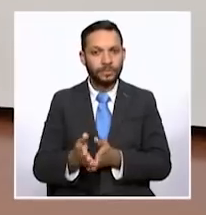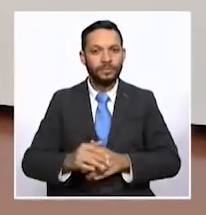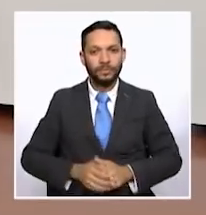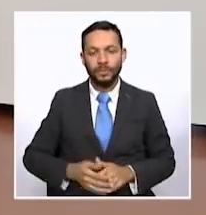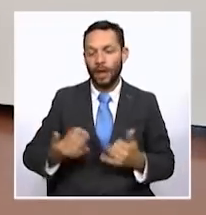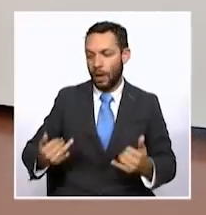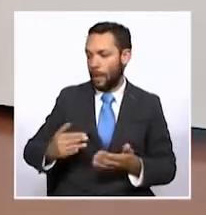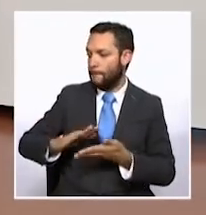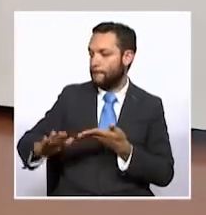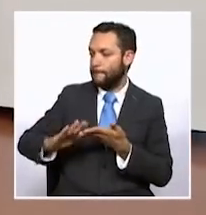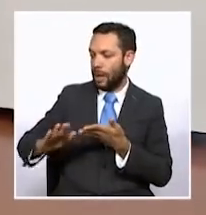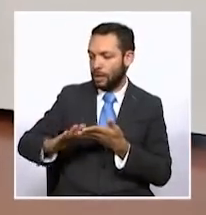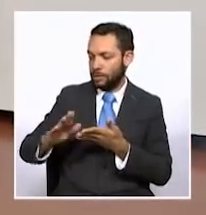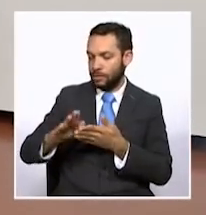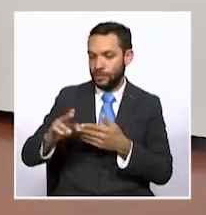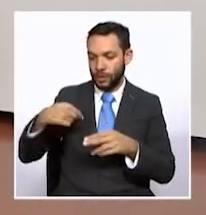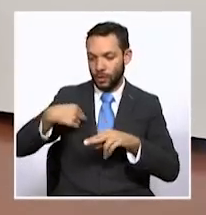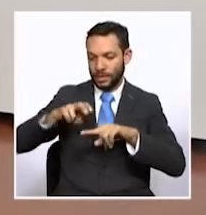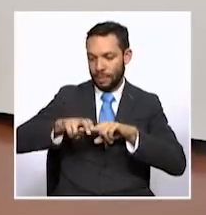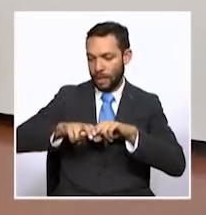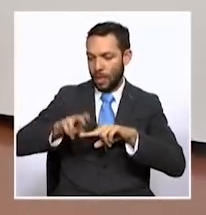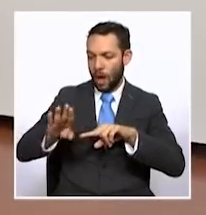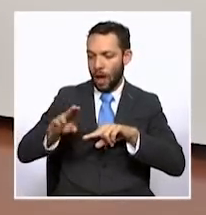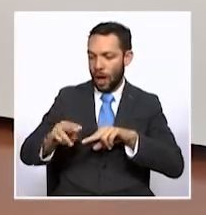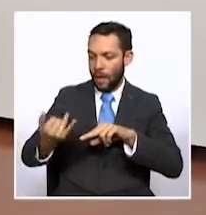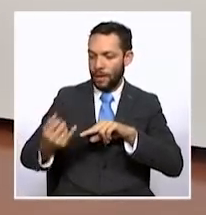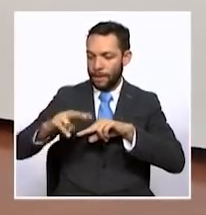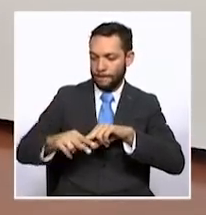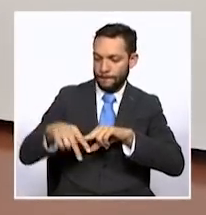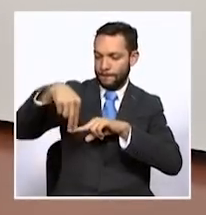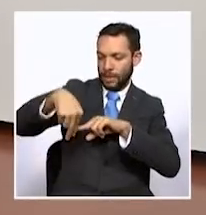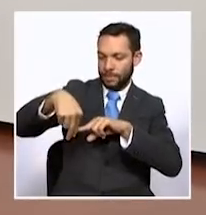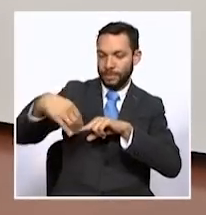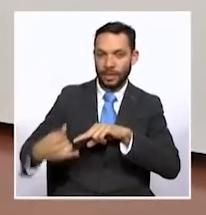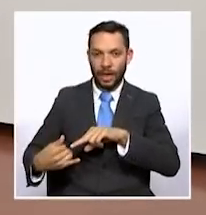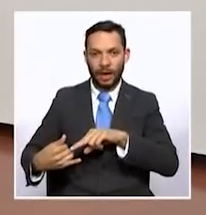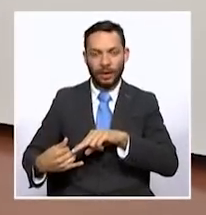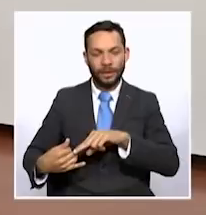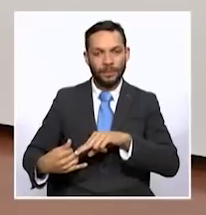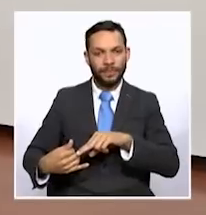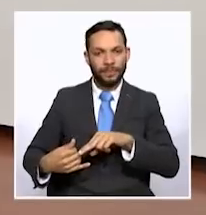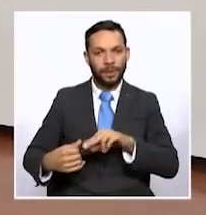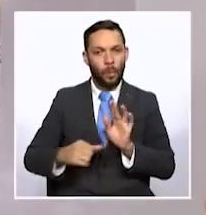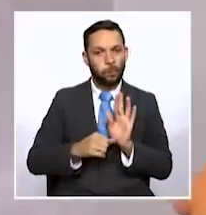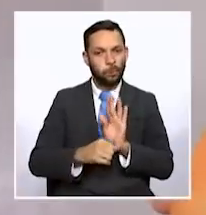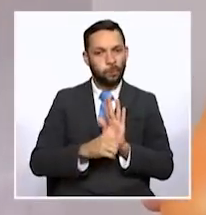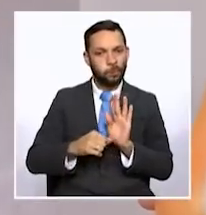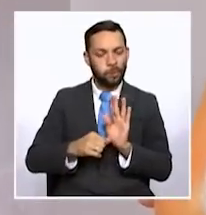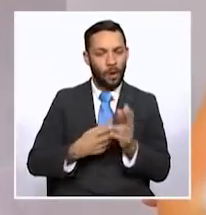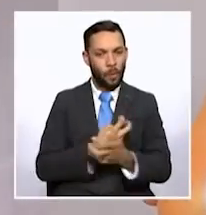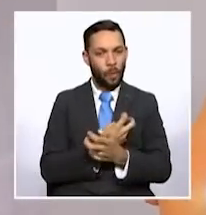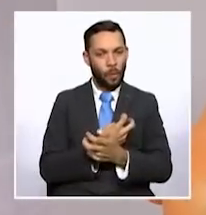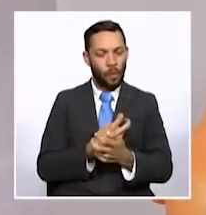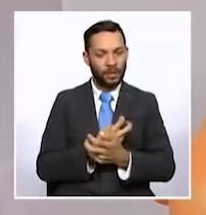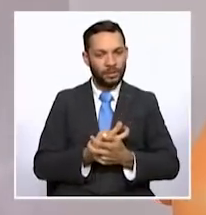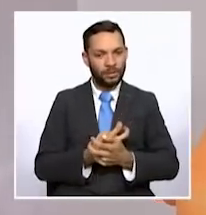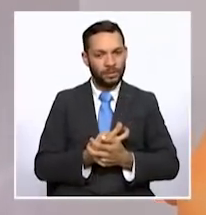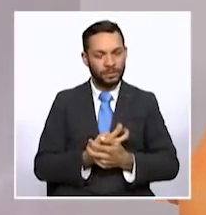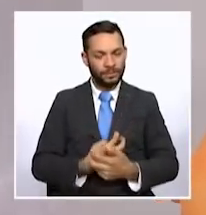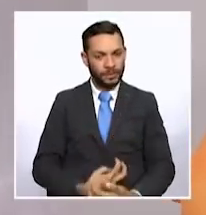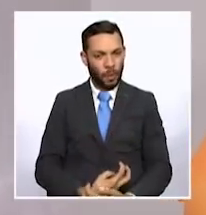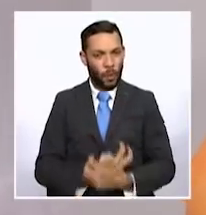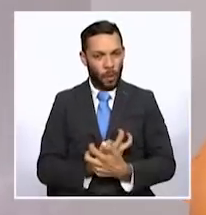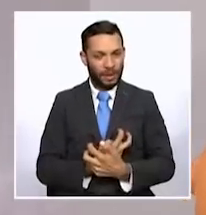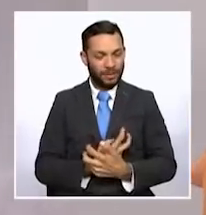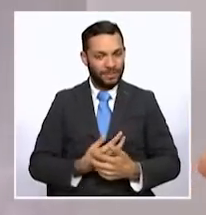parar acá un minutico. Entonces está la cadera. Sí, señor. Y entonces aquí están todas esas uniones que usted